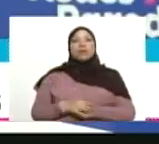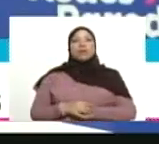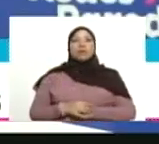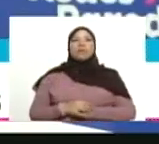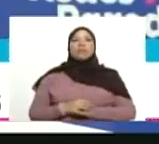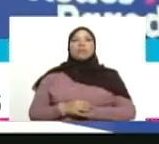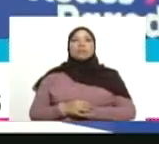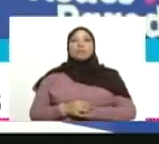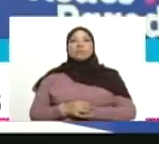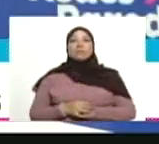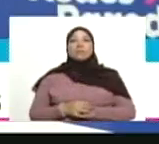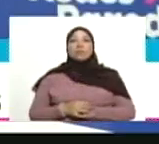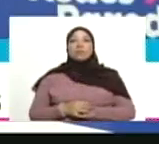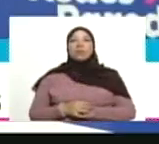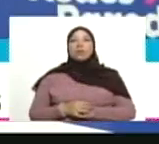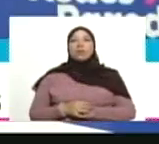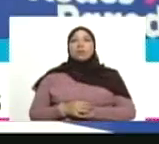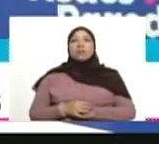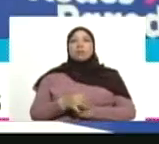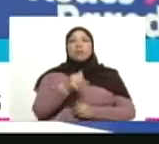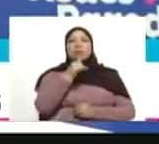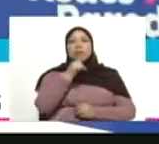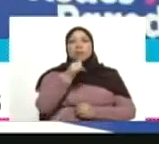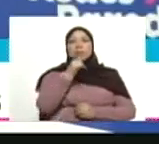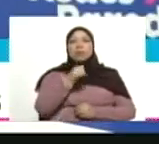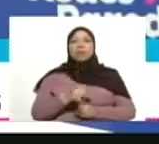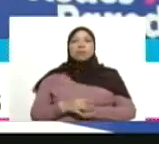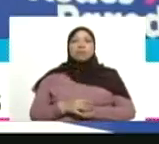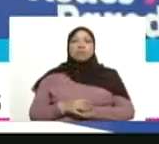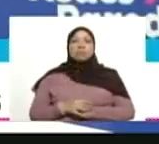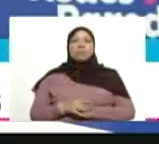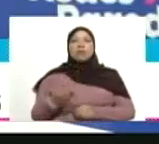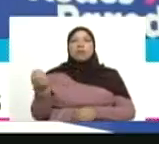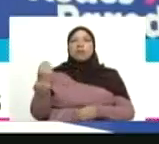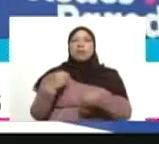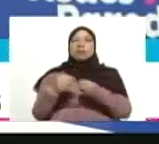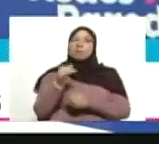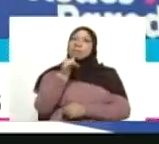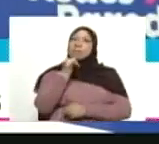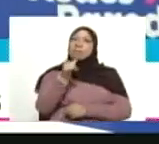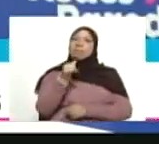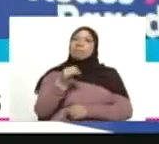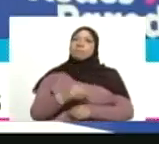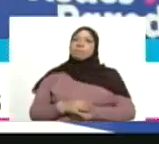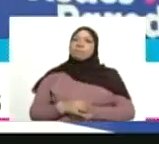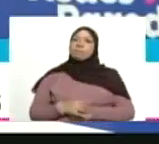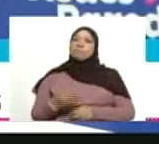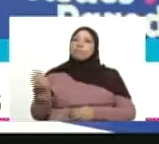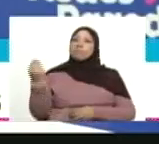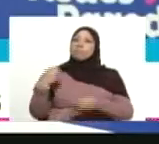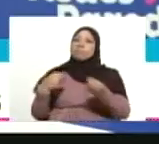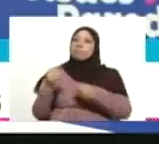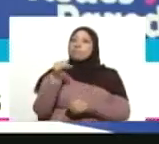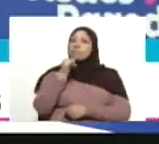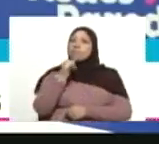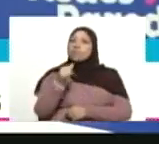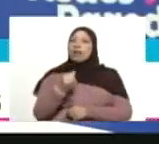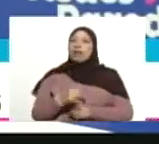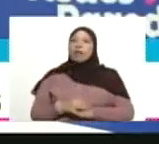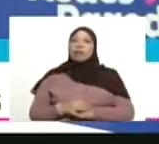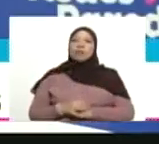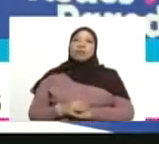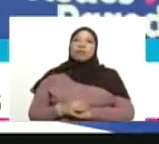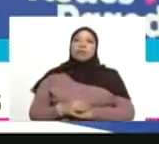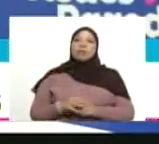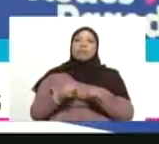que tenían fama porque que no hacían daño. Hacen más daño, hacen mucho más daño. Mantén tu